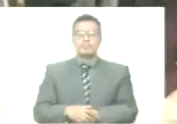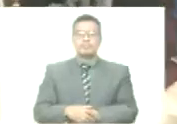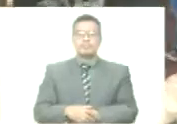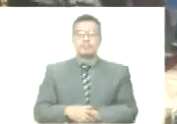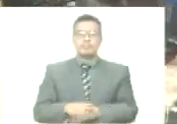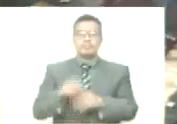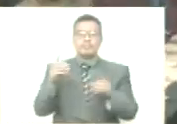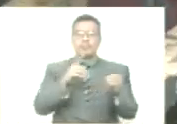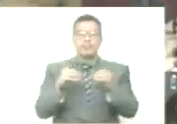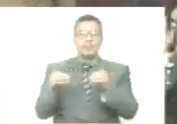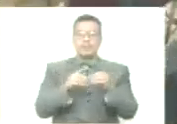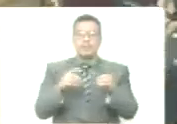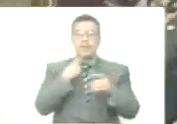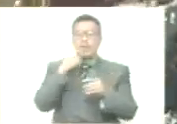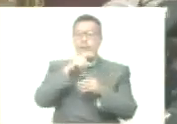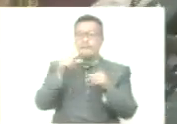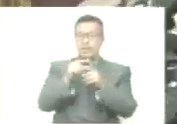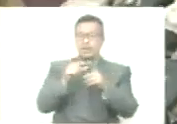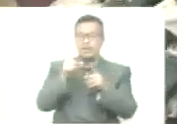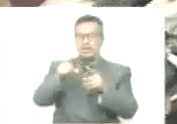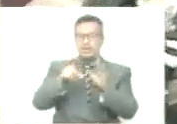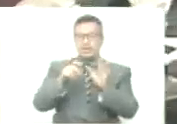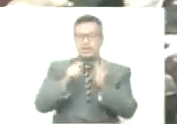Discusión. ¿Hay más anotado en derecho de palabra en este punto?